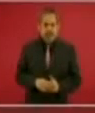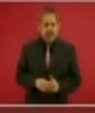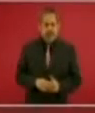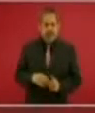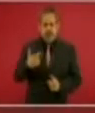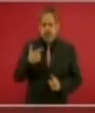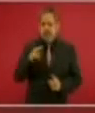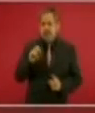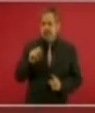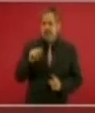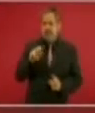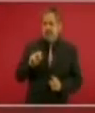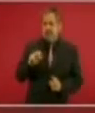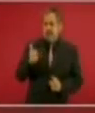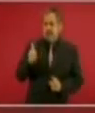Gustavo Galás,